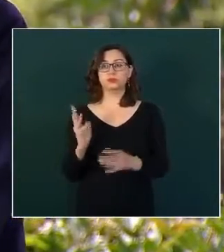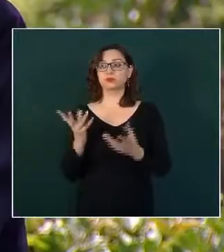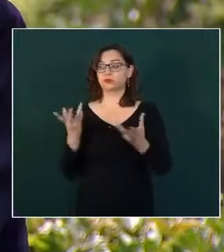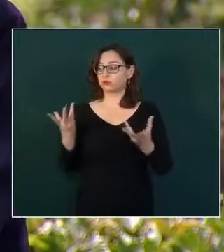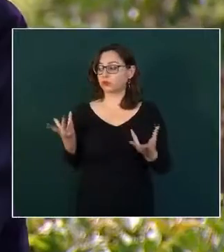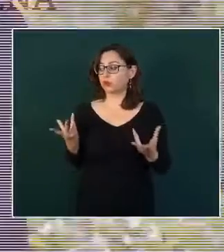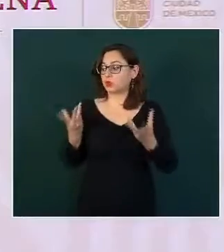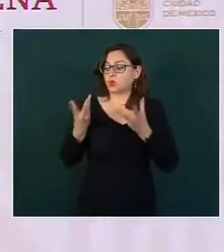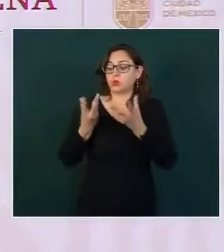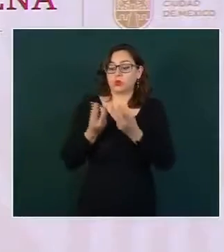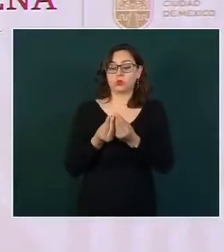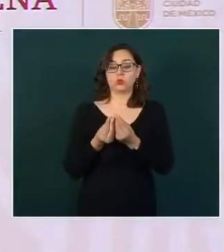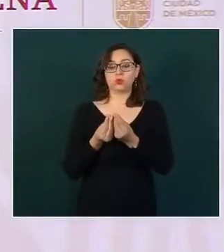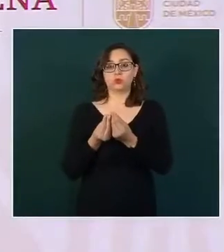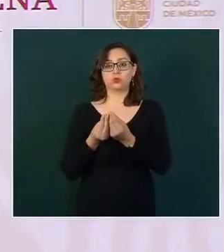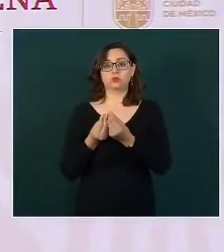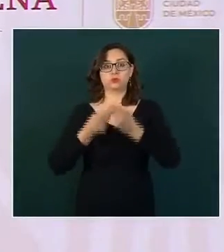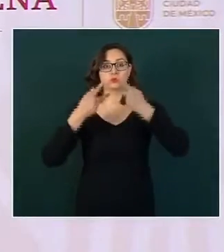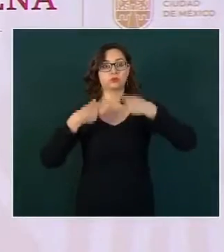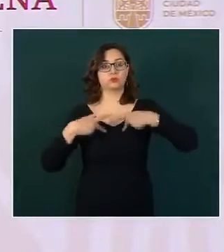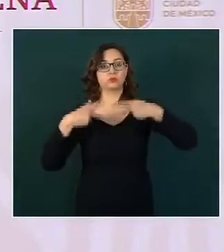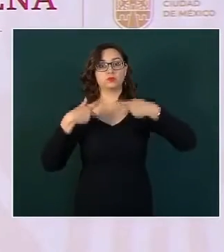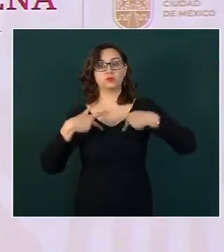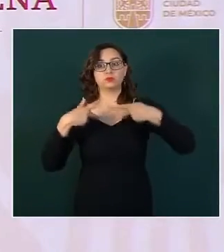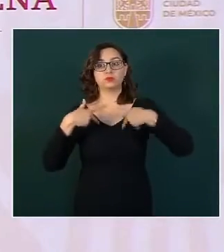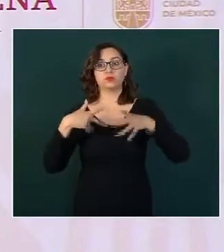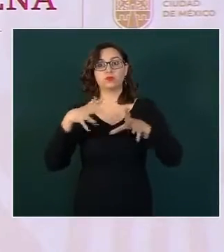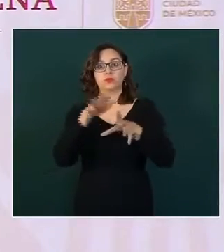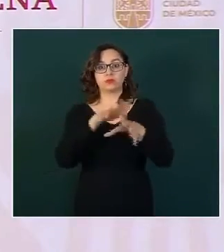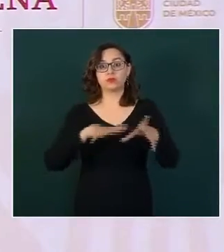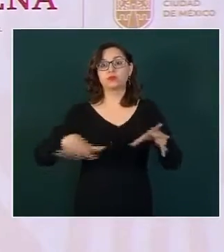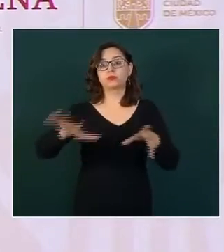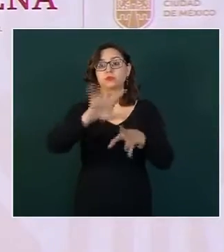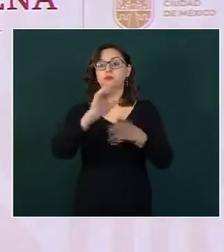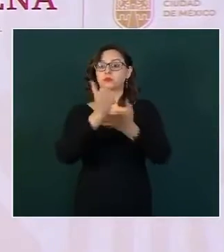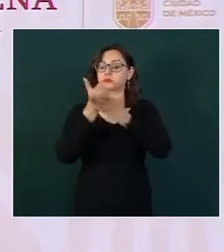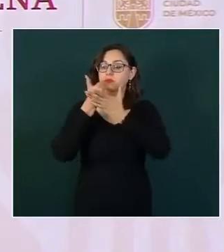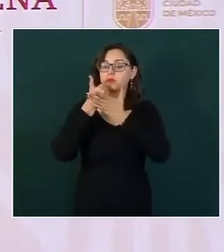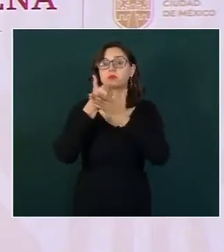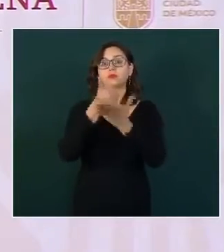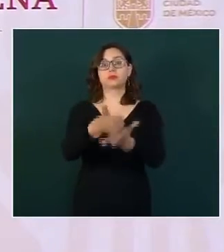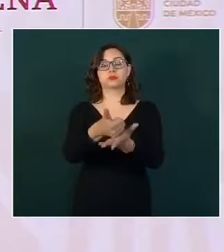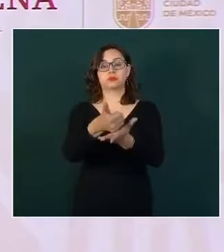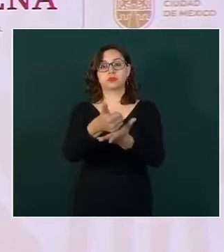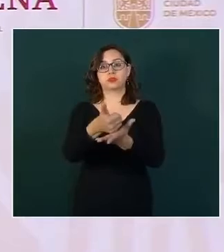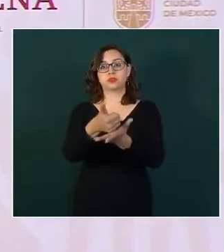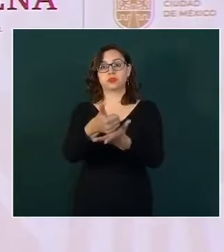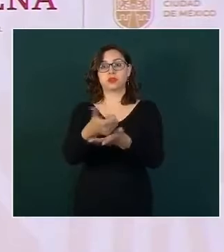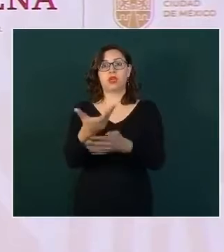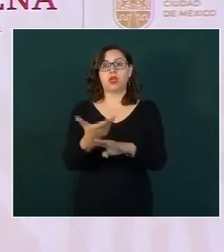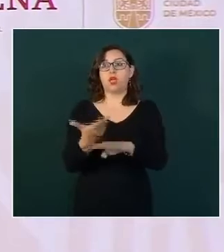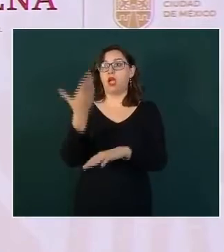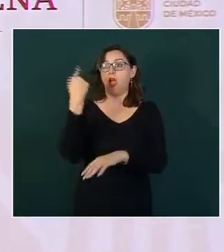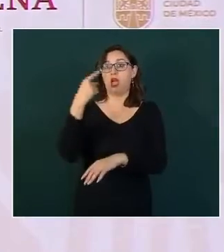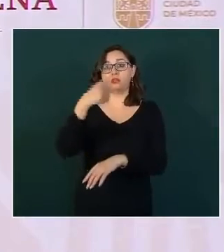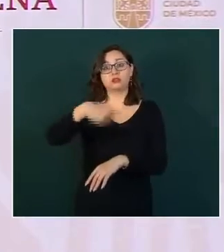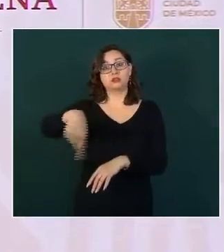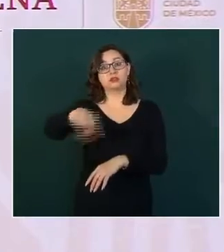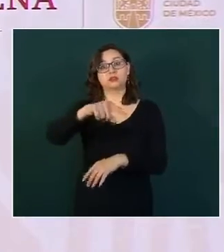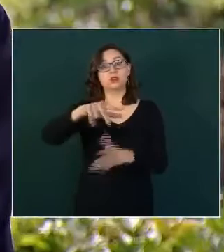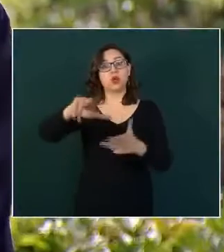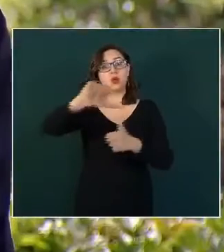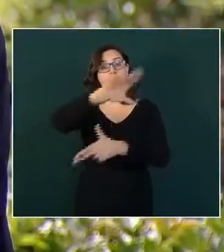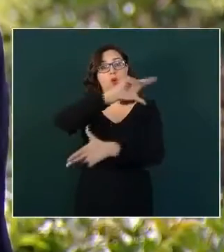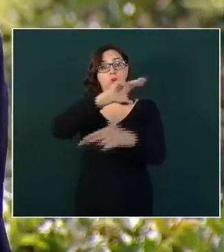ayudamos a la población afectada por huracanes,